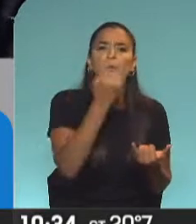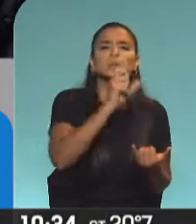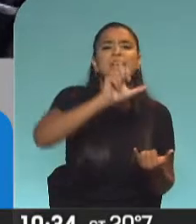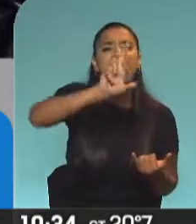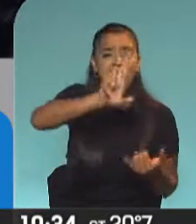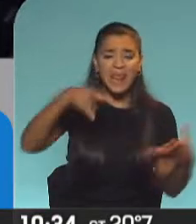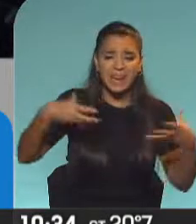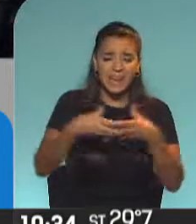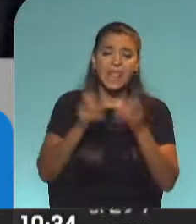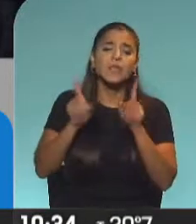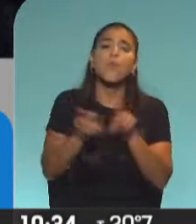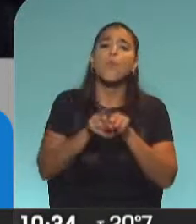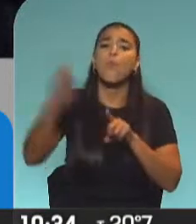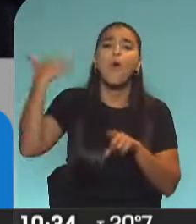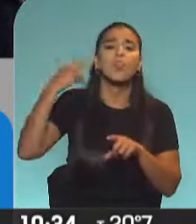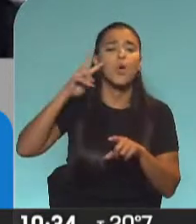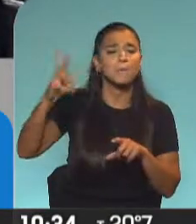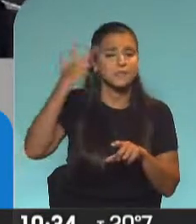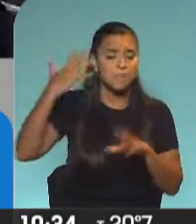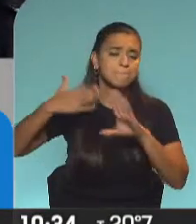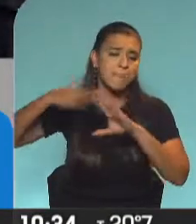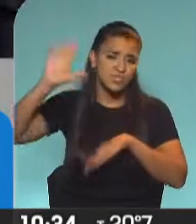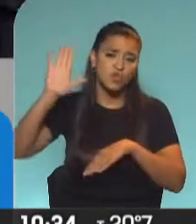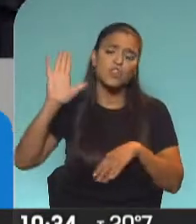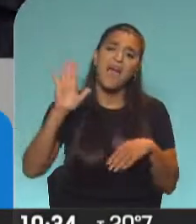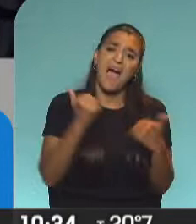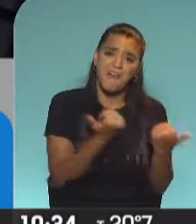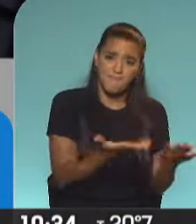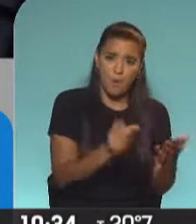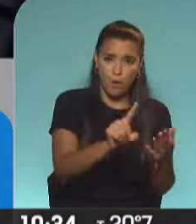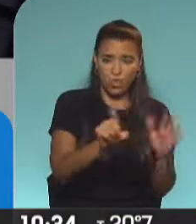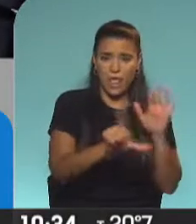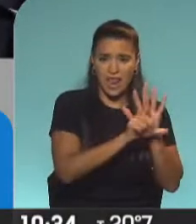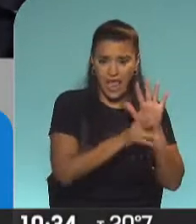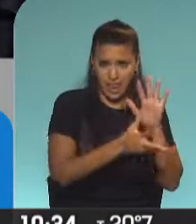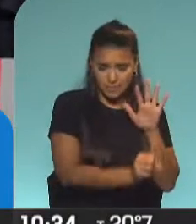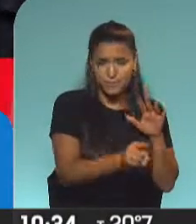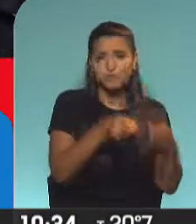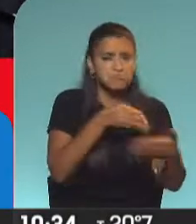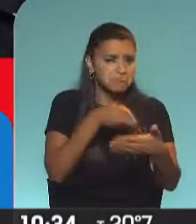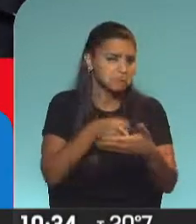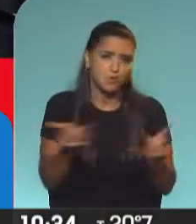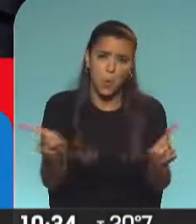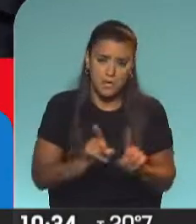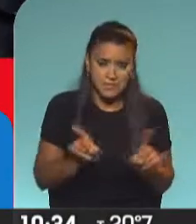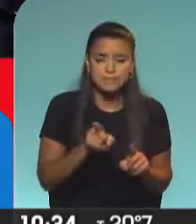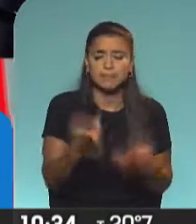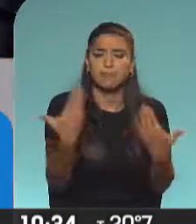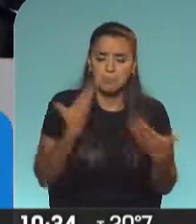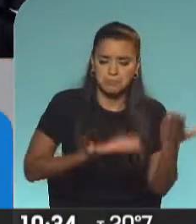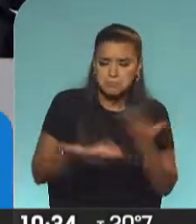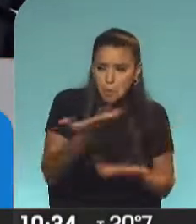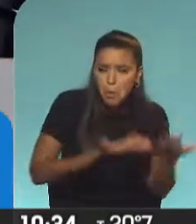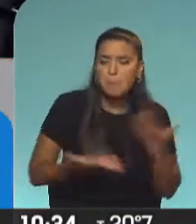al igual que lo que ocurrió en 2018, tiene una clara mayoría a favor. Eso no ha sido un obstáculo para que podamos compartir y convivir.